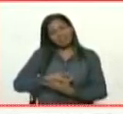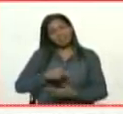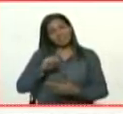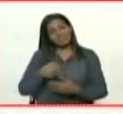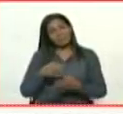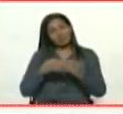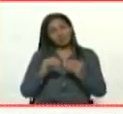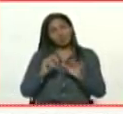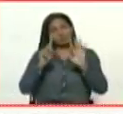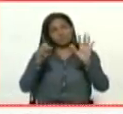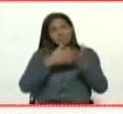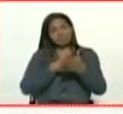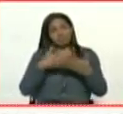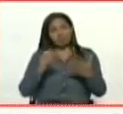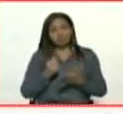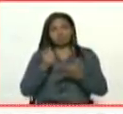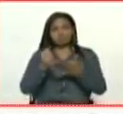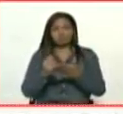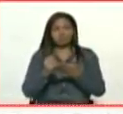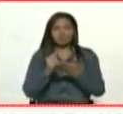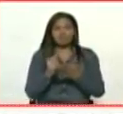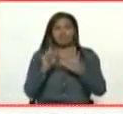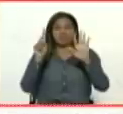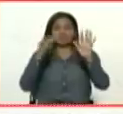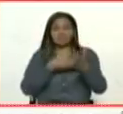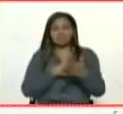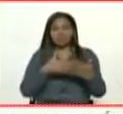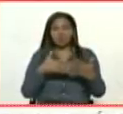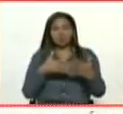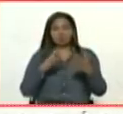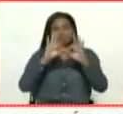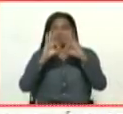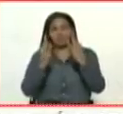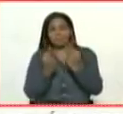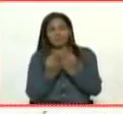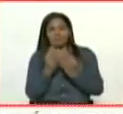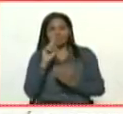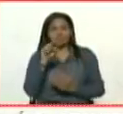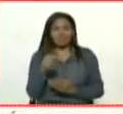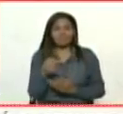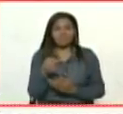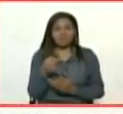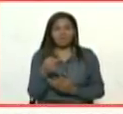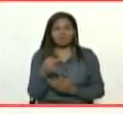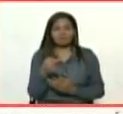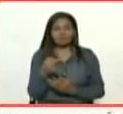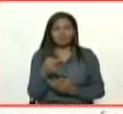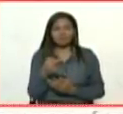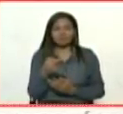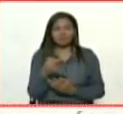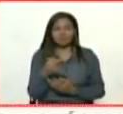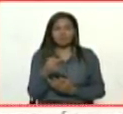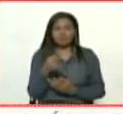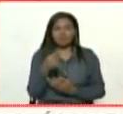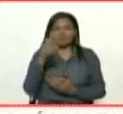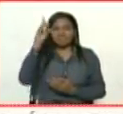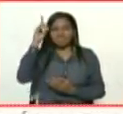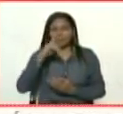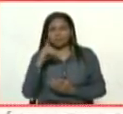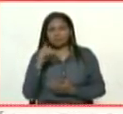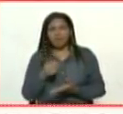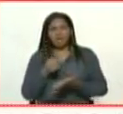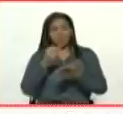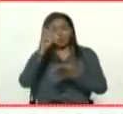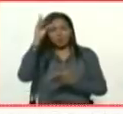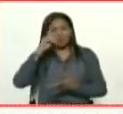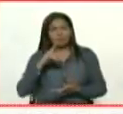6 millones de bonos a 6 millones de hogares, del bono José Gregorio Hernández, nuestro santo señor, que cumplió 100